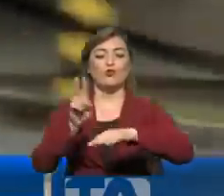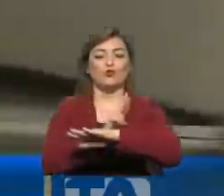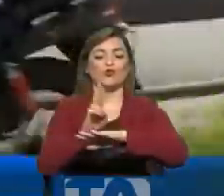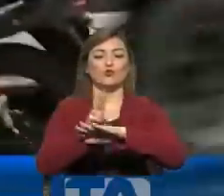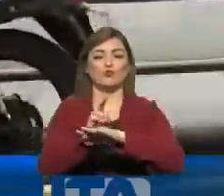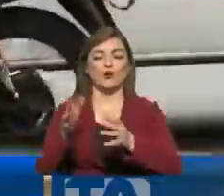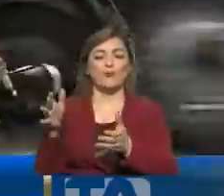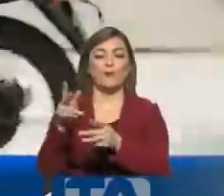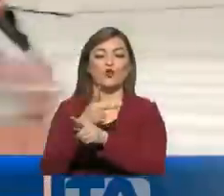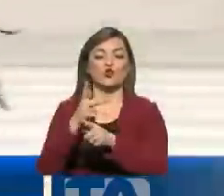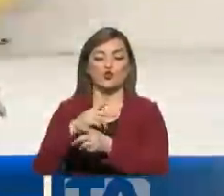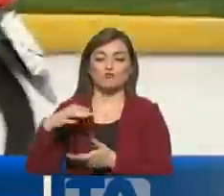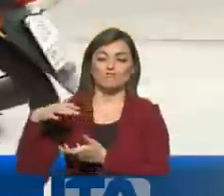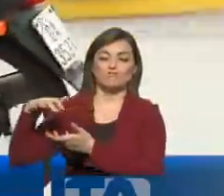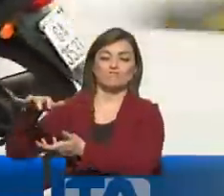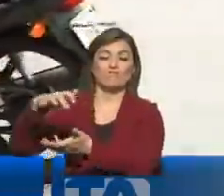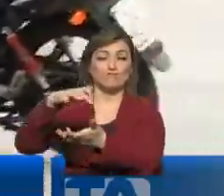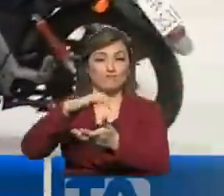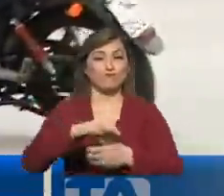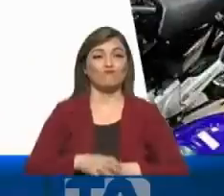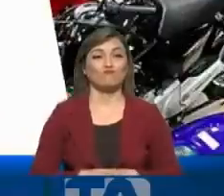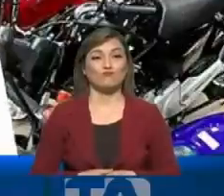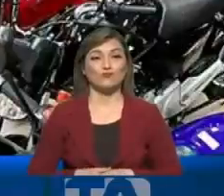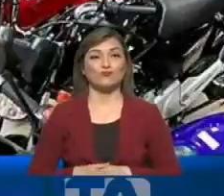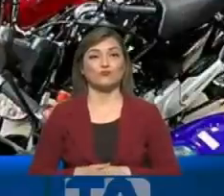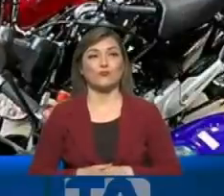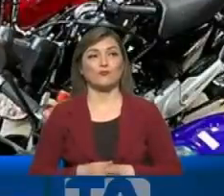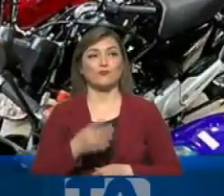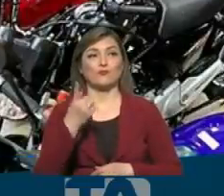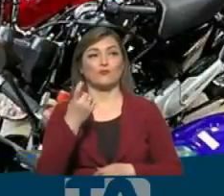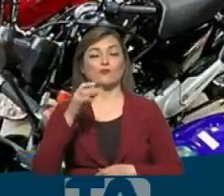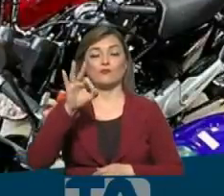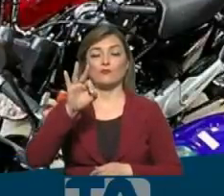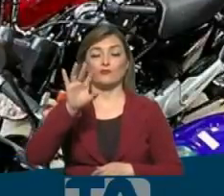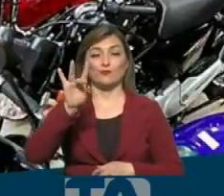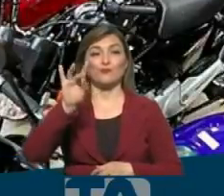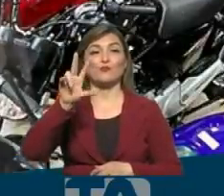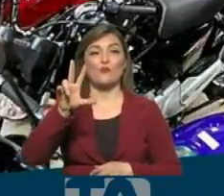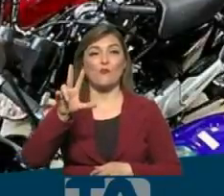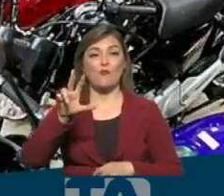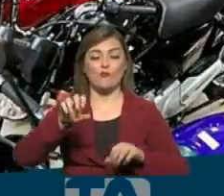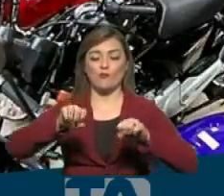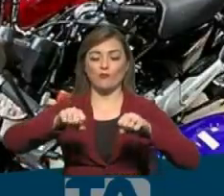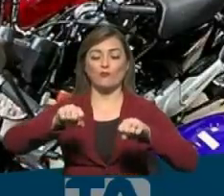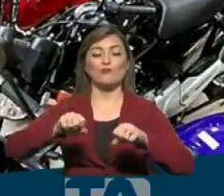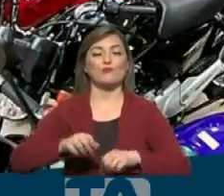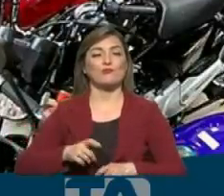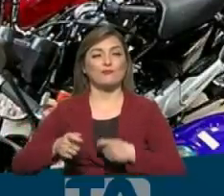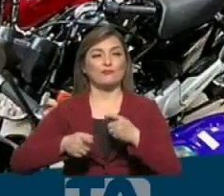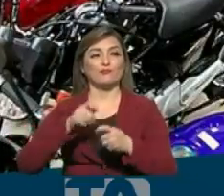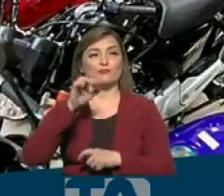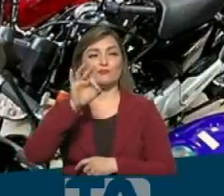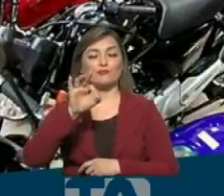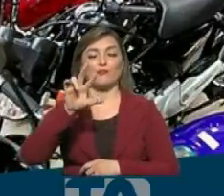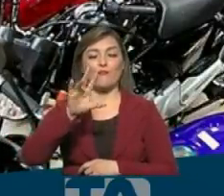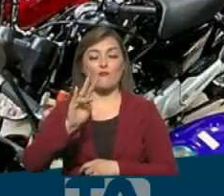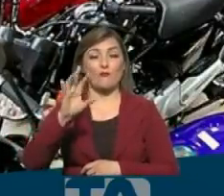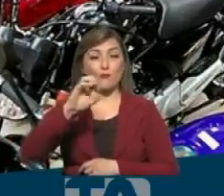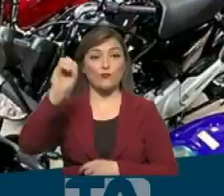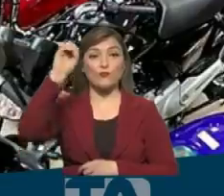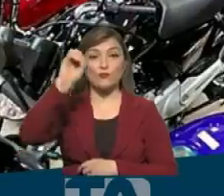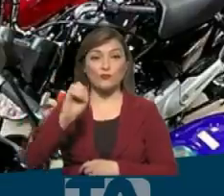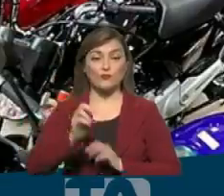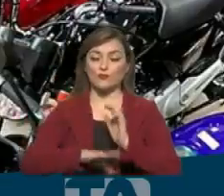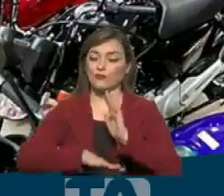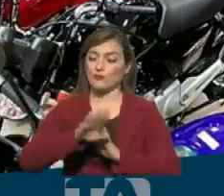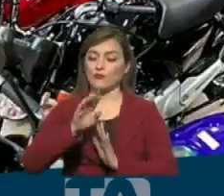los deliveries o entregas a domicilio, también han crecido. Son 11.983 unidades, lo que representa un 937%